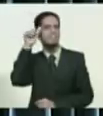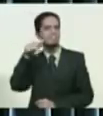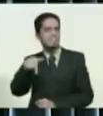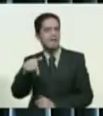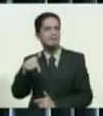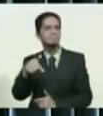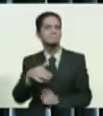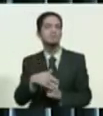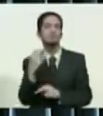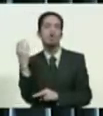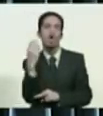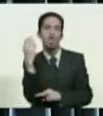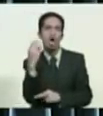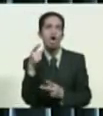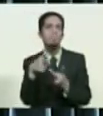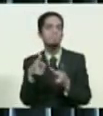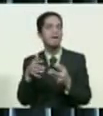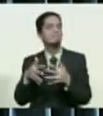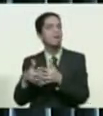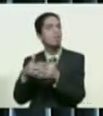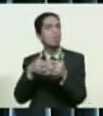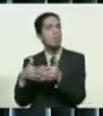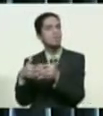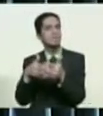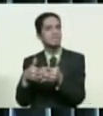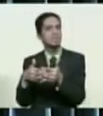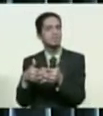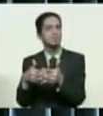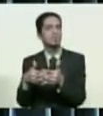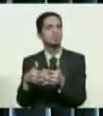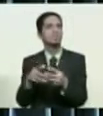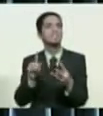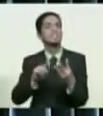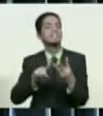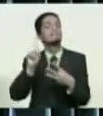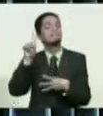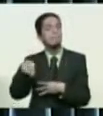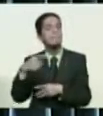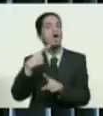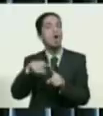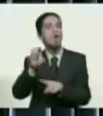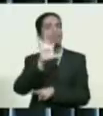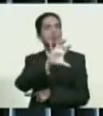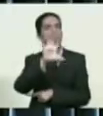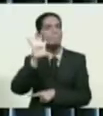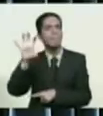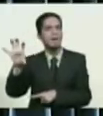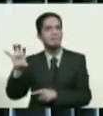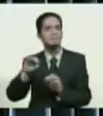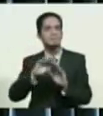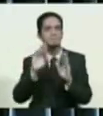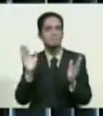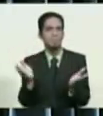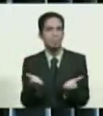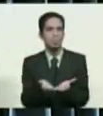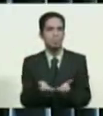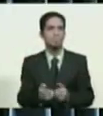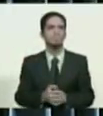en Colombia y en Estados Unidos de Norteamérica, sino también en otros países del